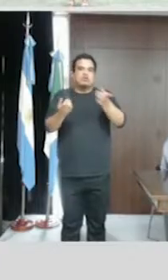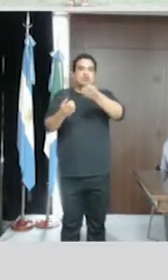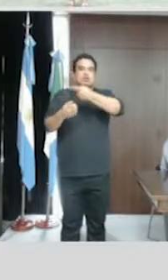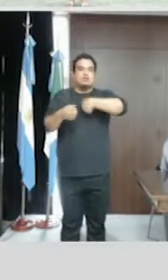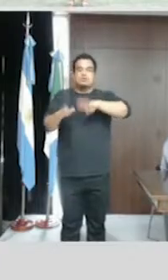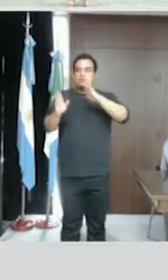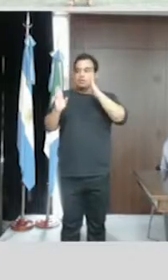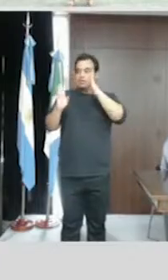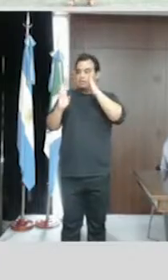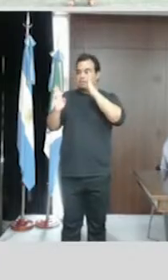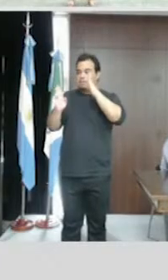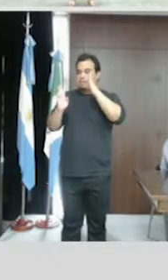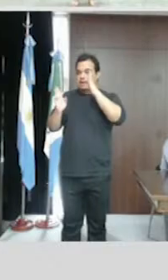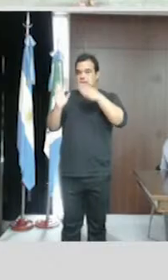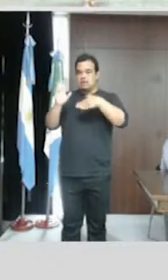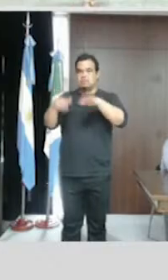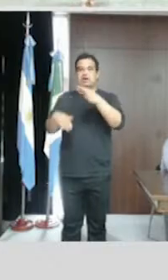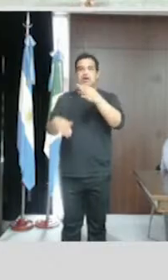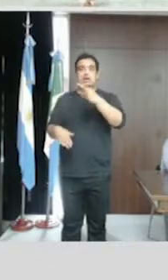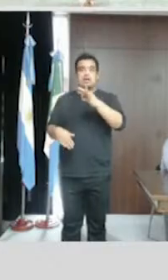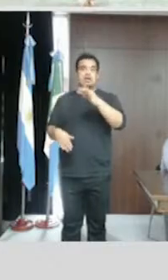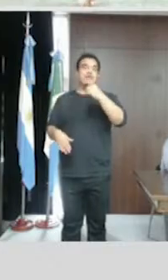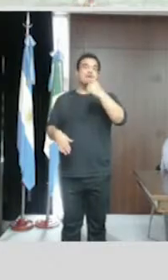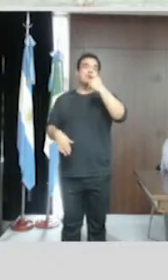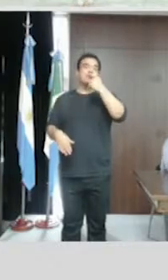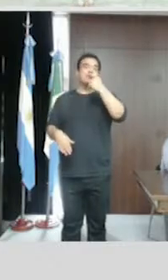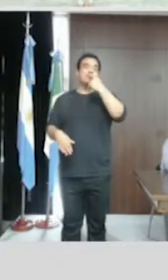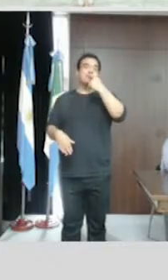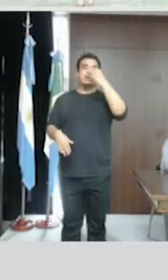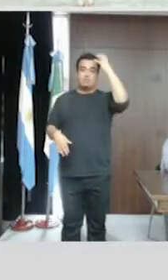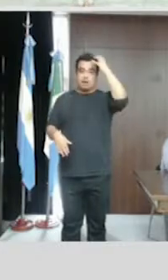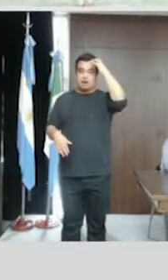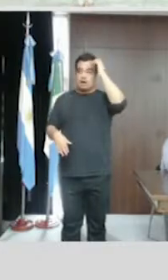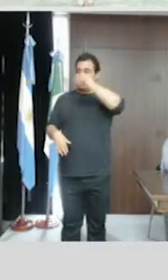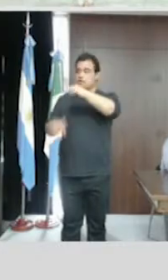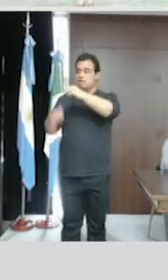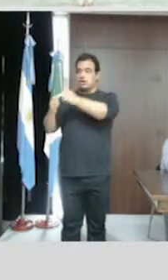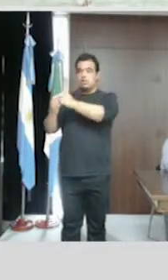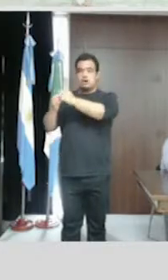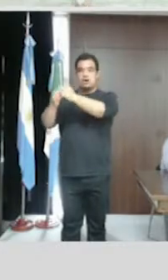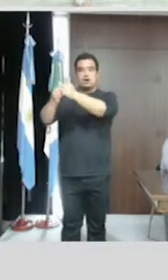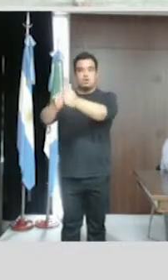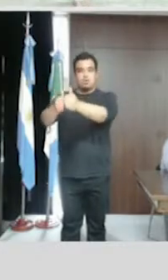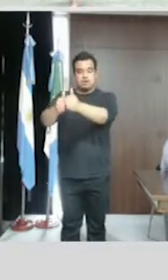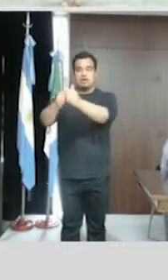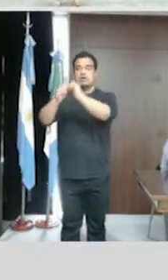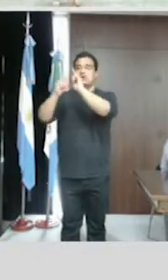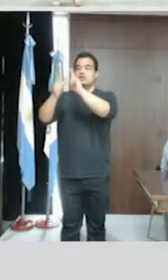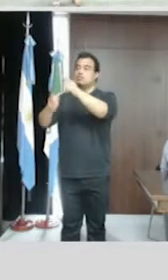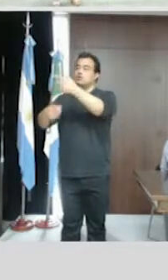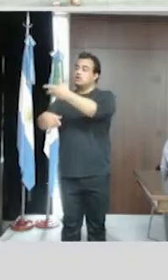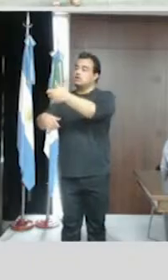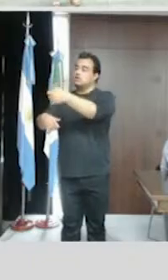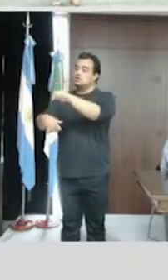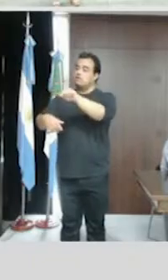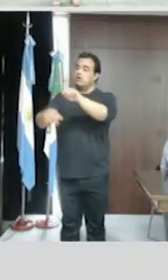esos momentos de acompañar al baño o de que la persona logre hacer sus necesidades en el lugar adecuado o